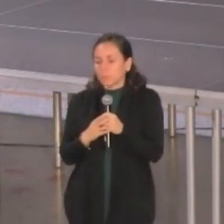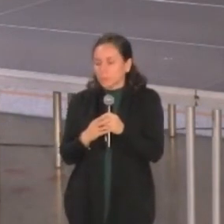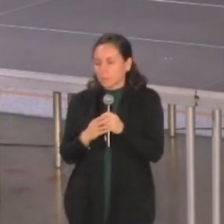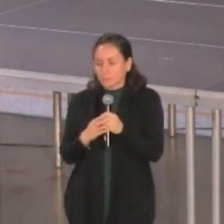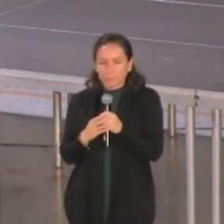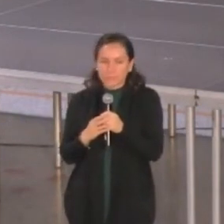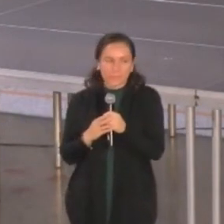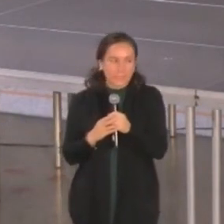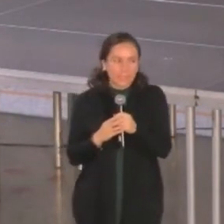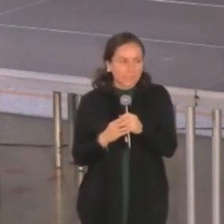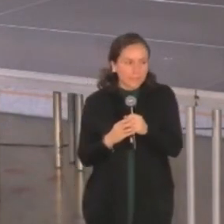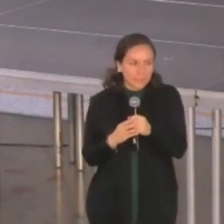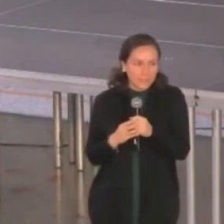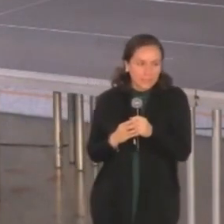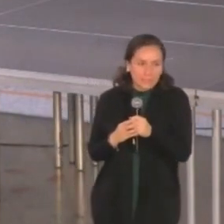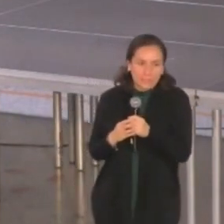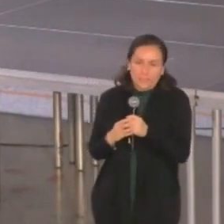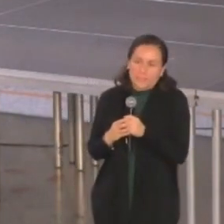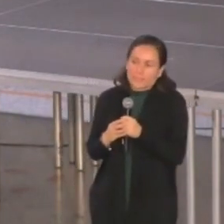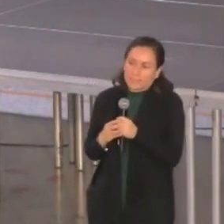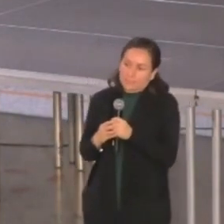pues me parece clave